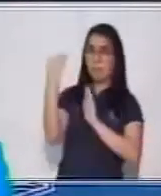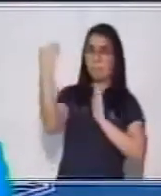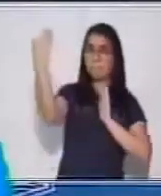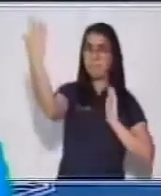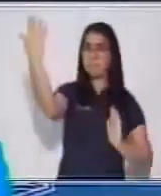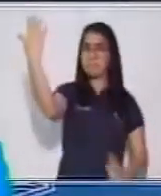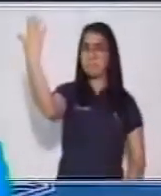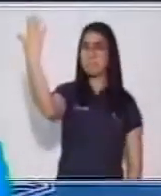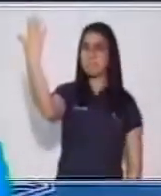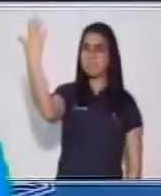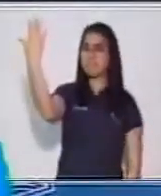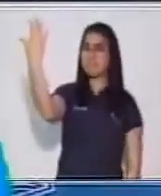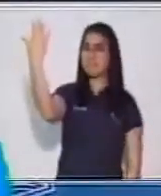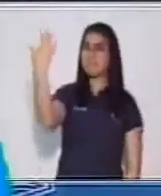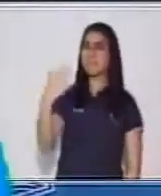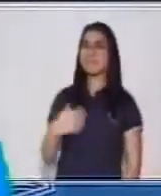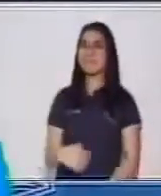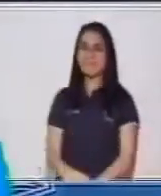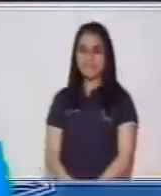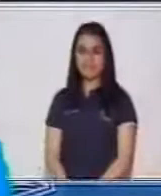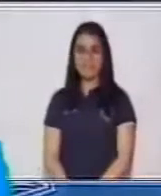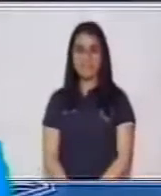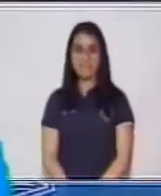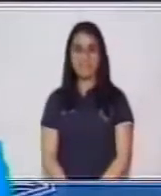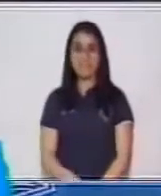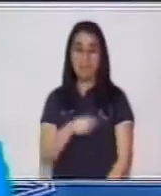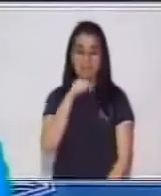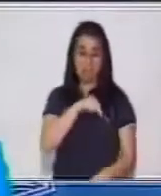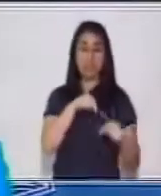sobre la horizontal, parados en este punto.